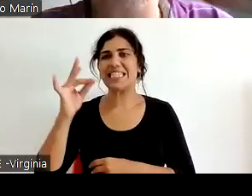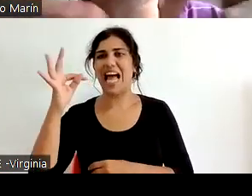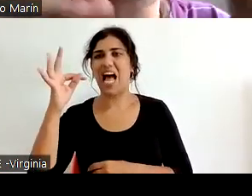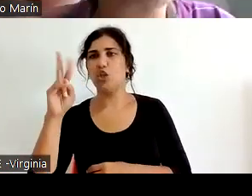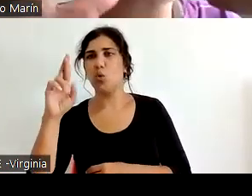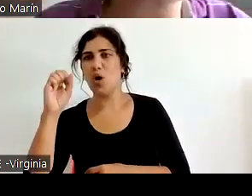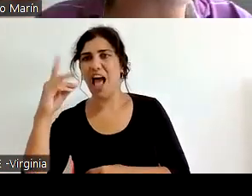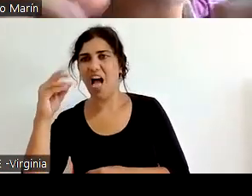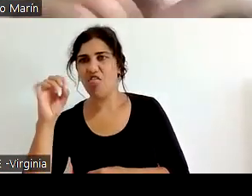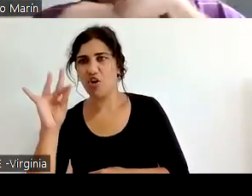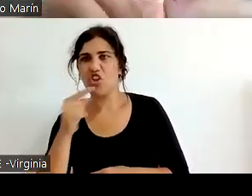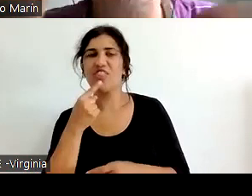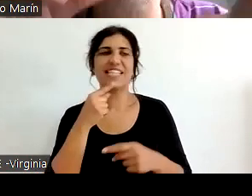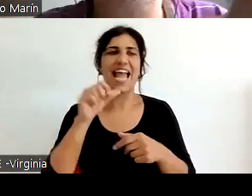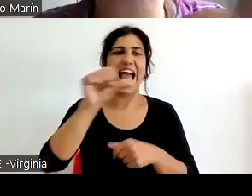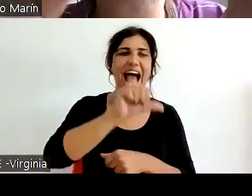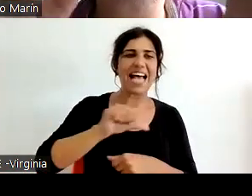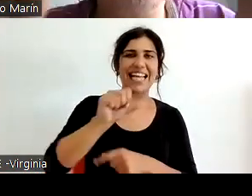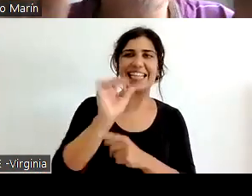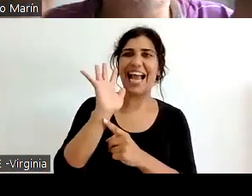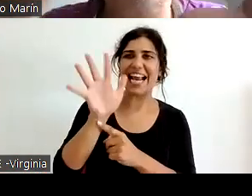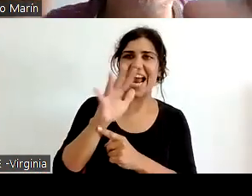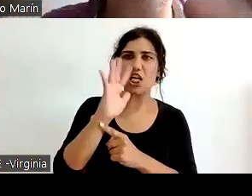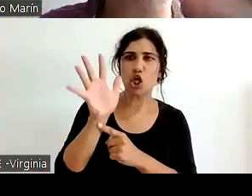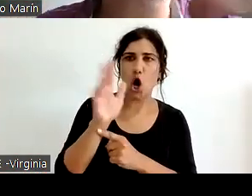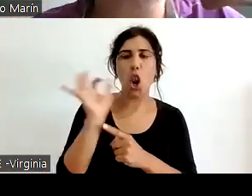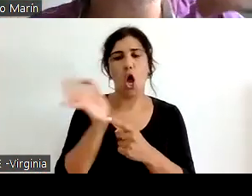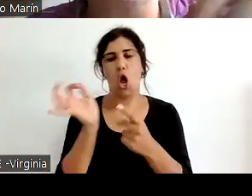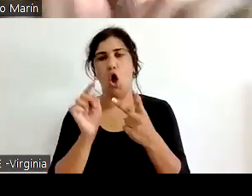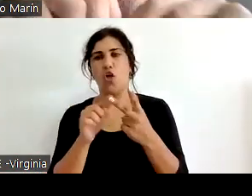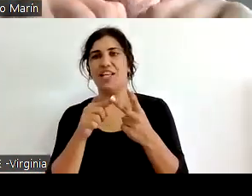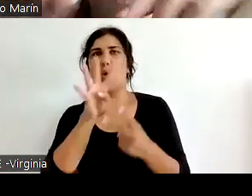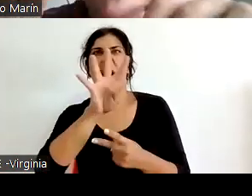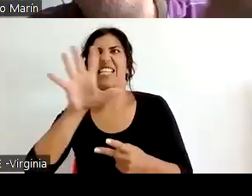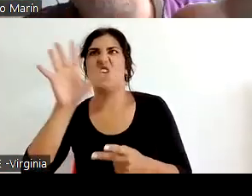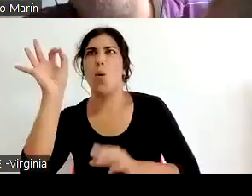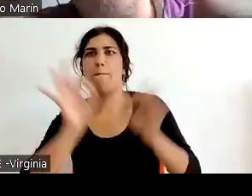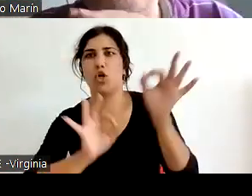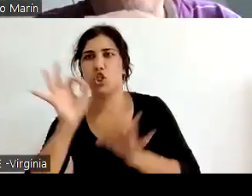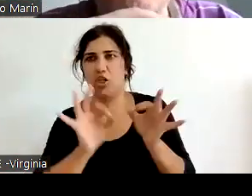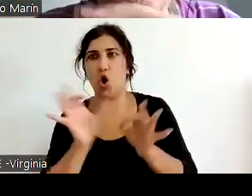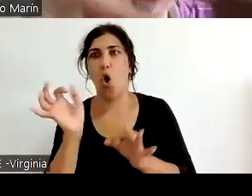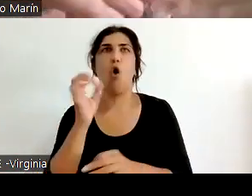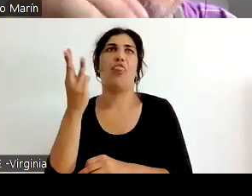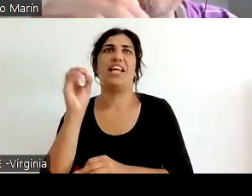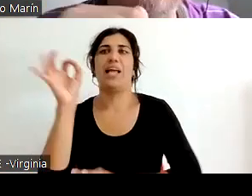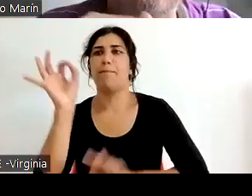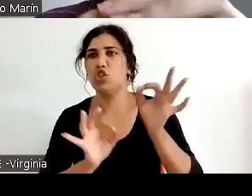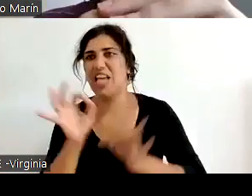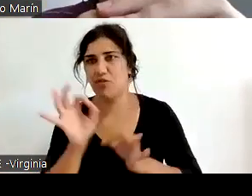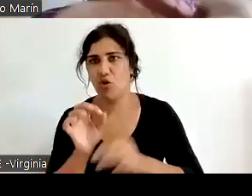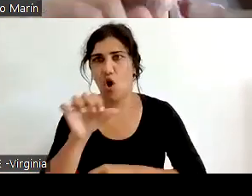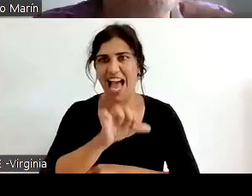aquello que os decían, aceite de girasol, resulta que el aceite de girasol os pone que es un 45% o un 30%, por ejemplo. Y todo lo demás pues